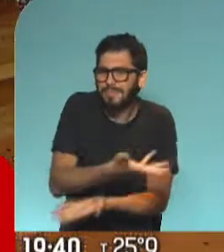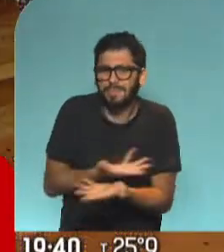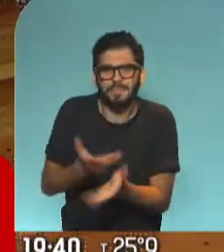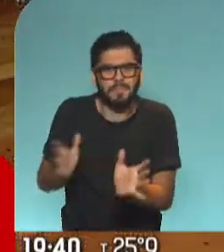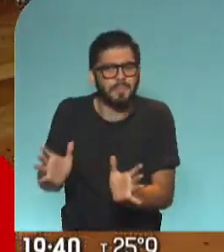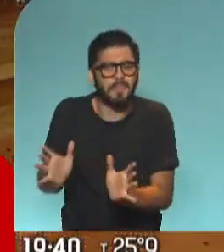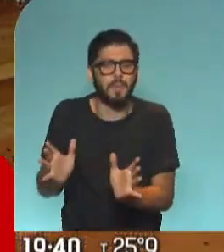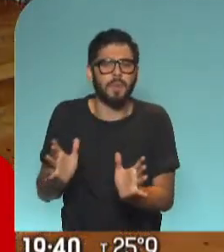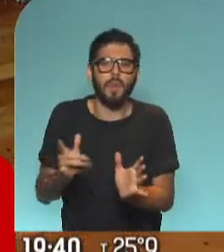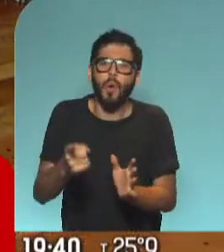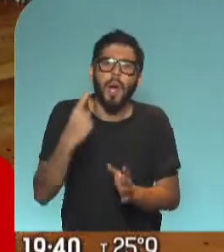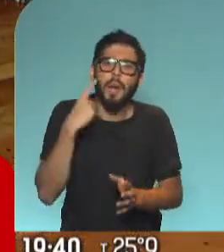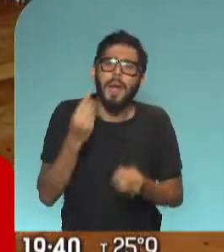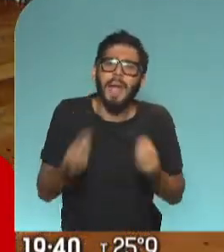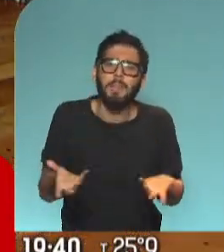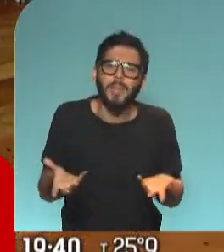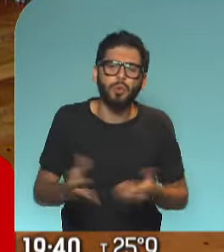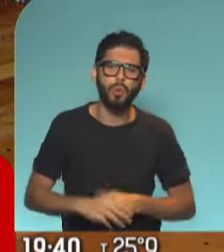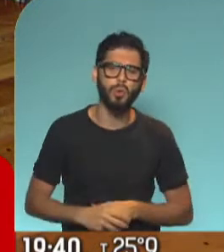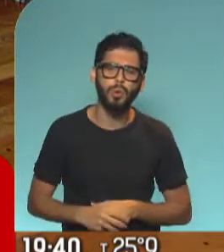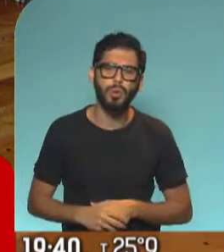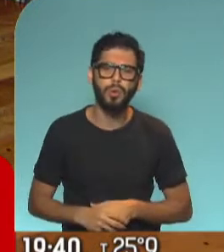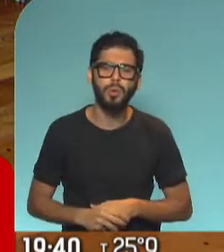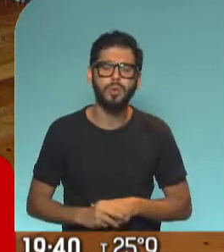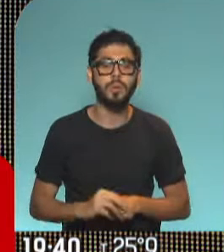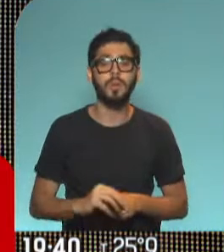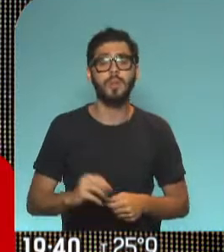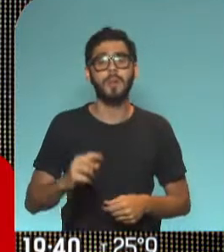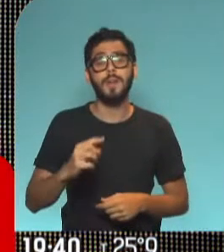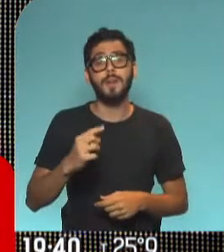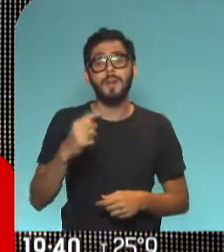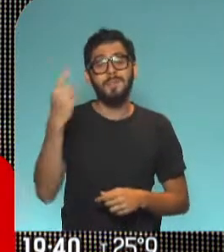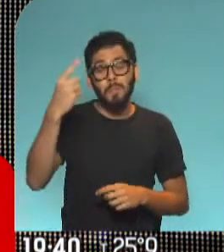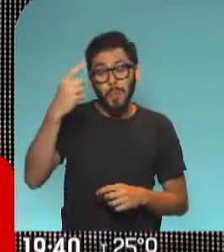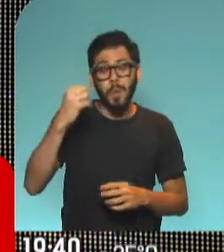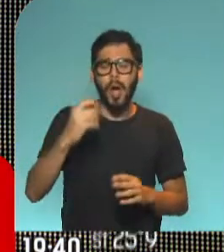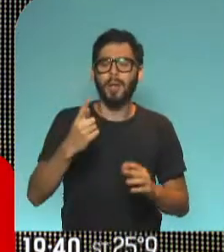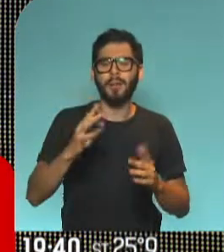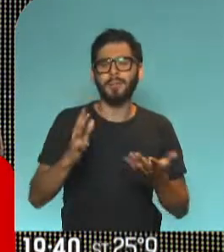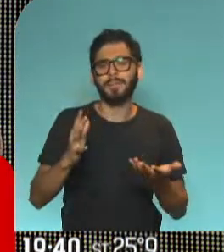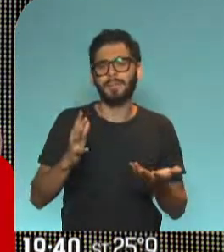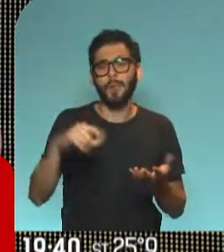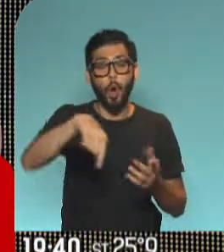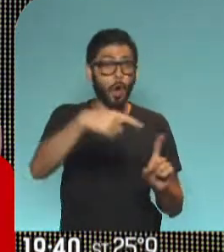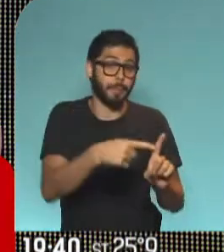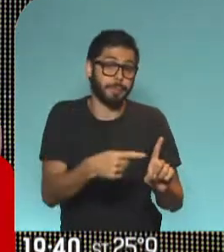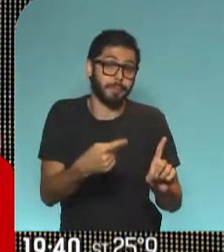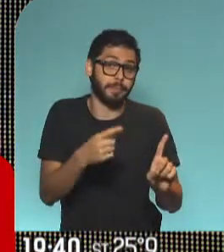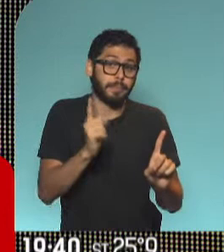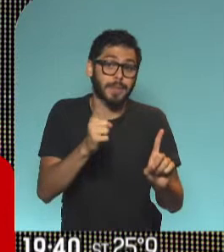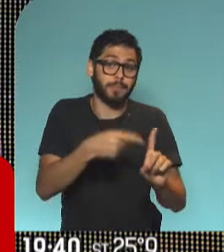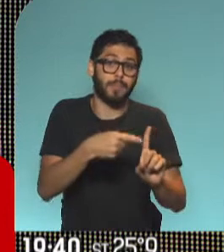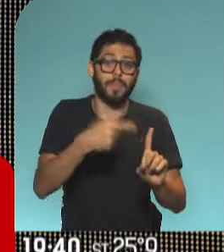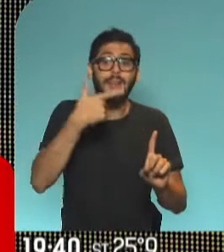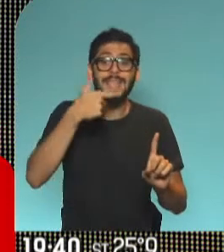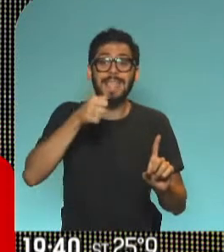pasó? Y bueno, primero creo que hay un dicho muy desafortunado, esto de que hoy lo reconoce la propia